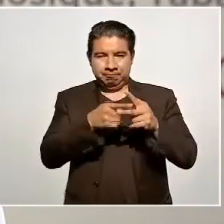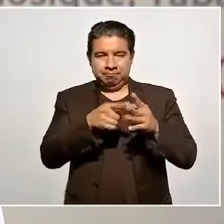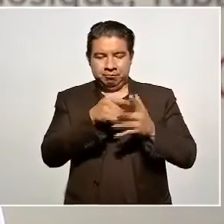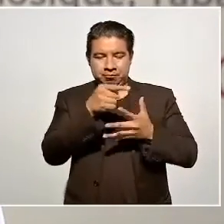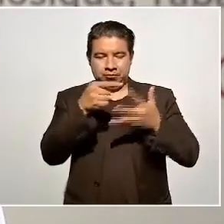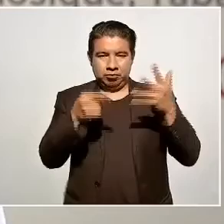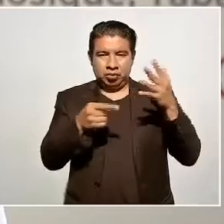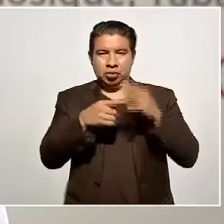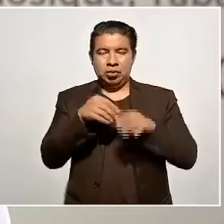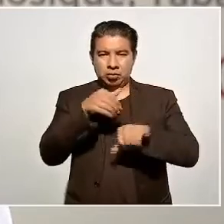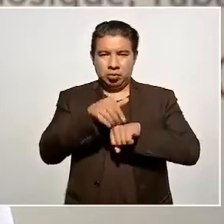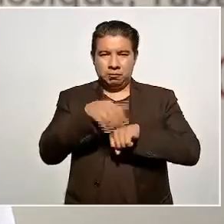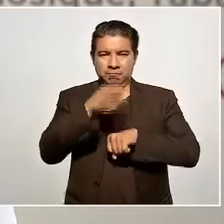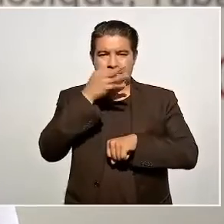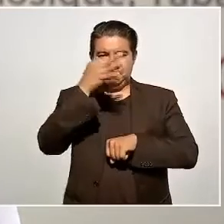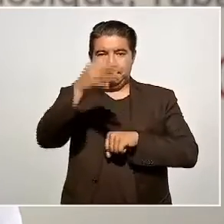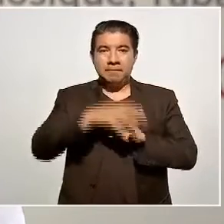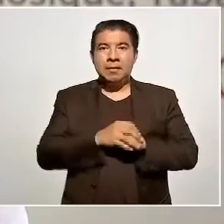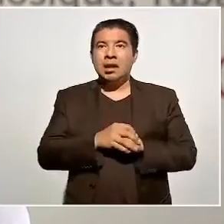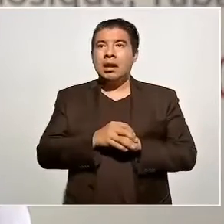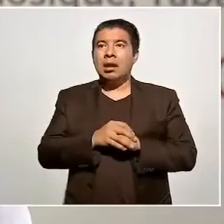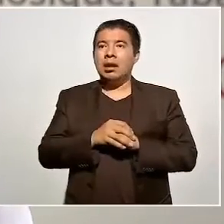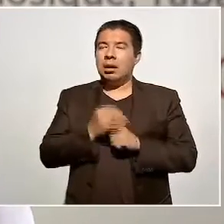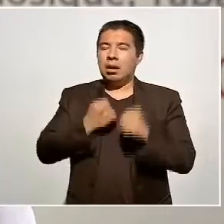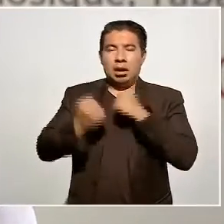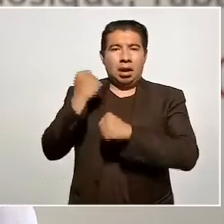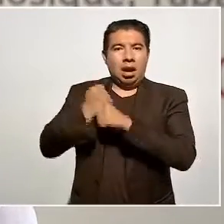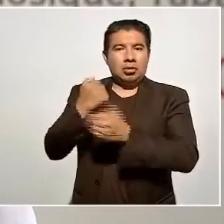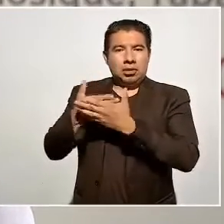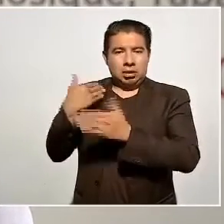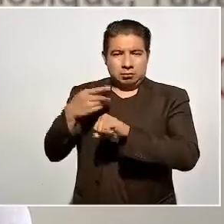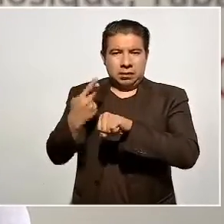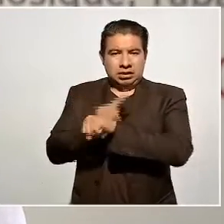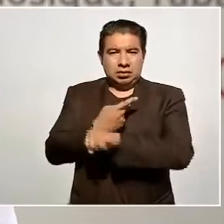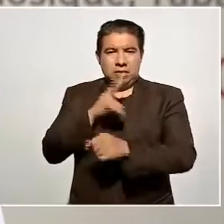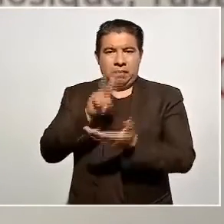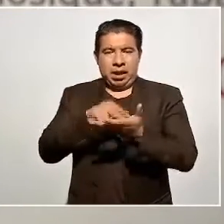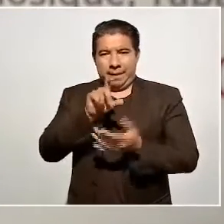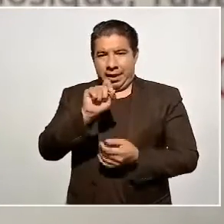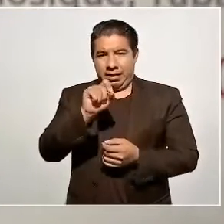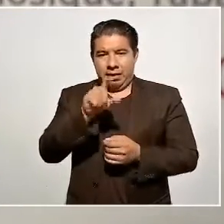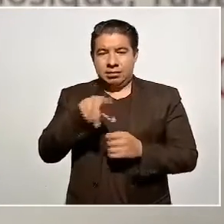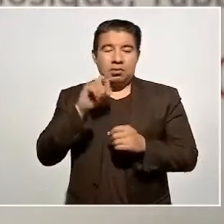pasado, aún con la pandemia, Tabasco